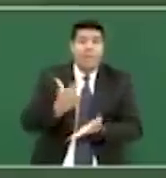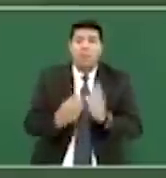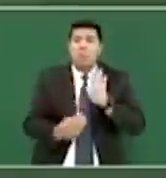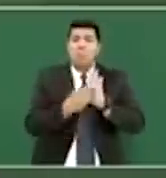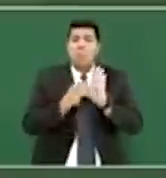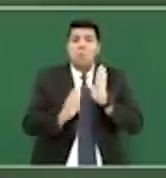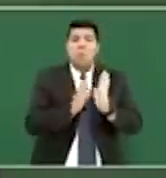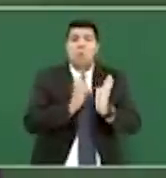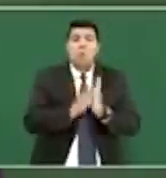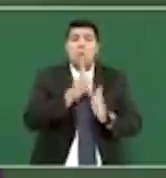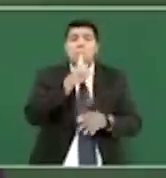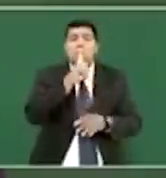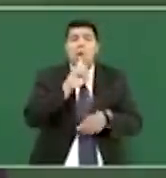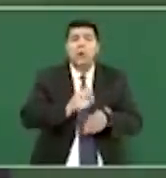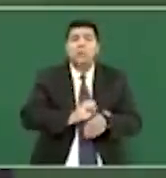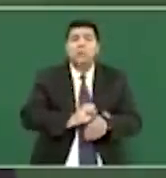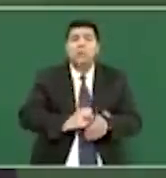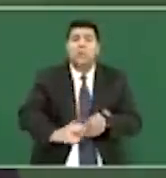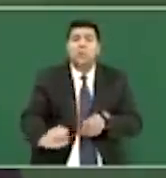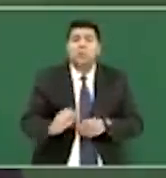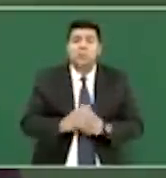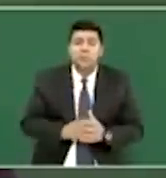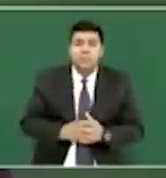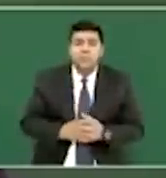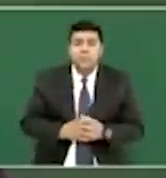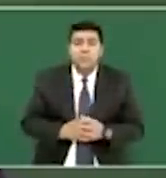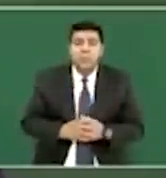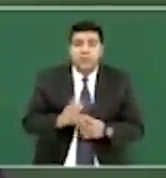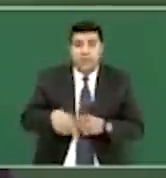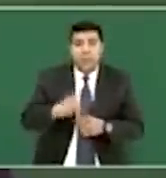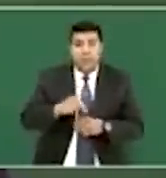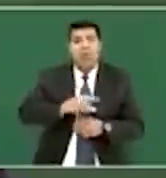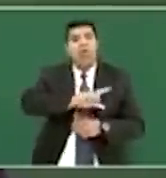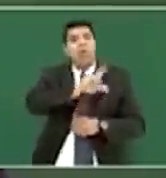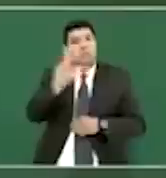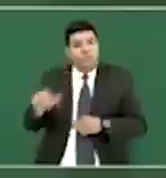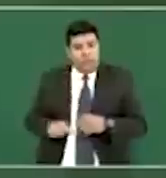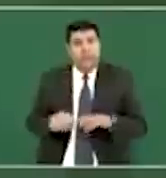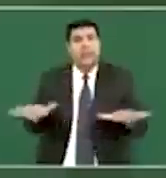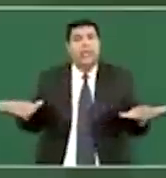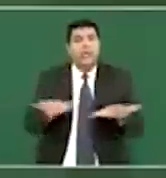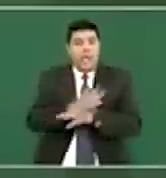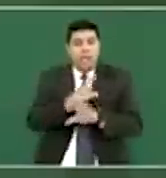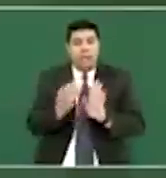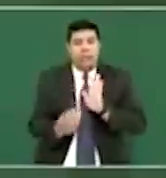Se modificó el Código de Procedimiento Penal y eso no fue casual.